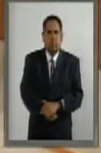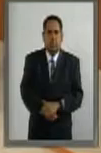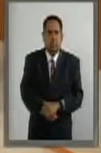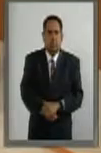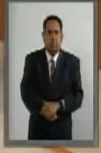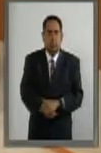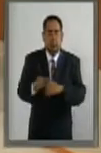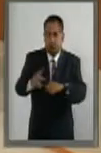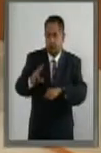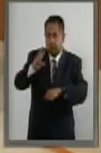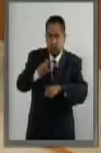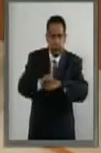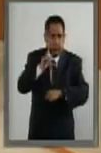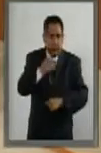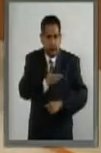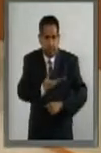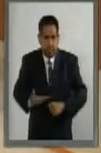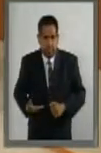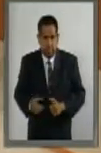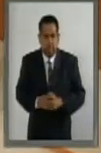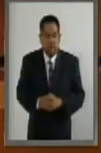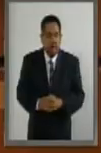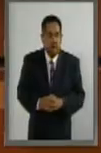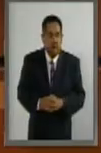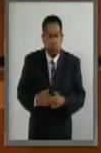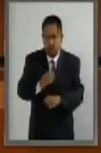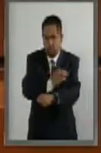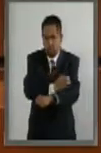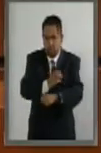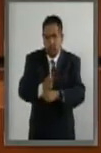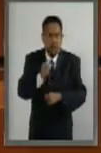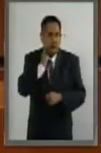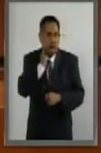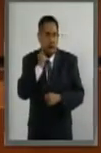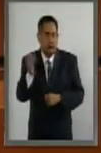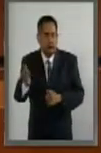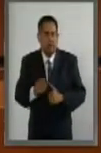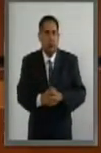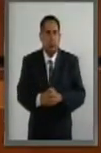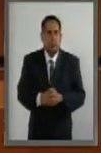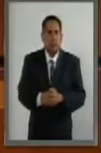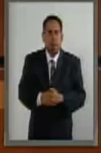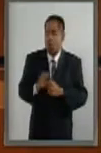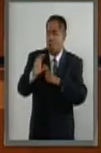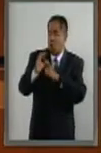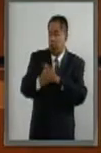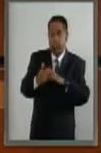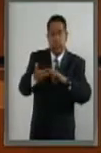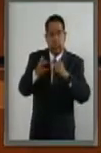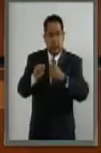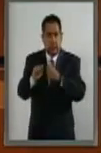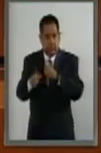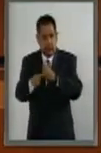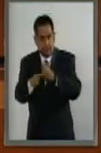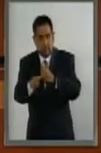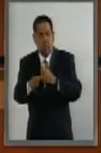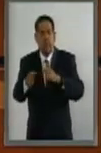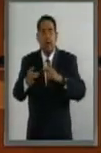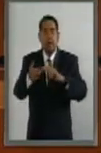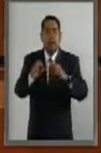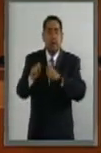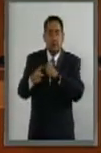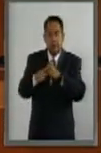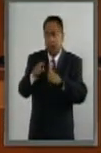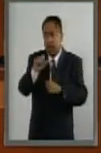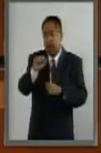Con su venia, presidenta, compañeras y compañeros senadores, las Comisiones Unidas de Relaciones Exteriores y de Relaciones